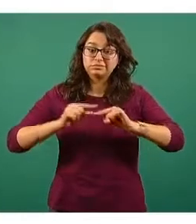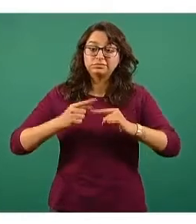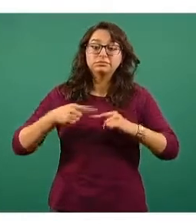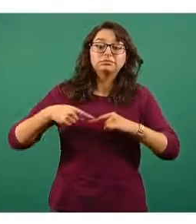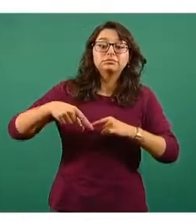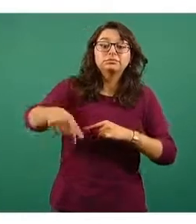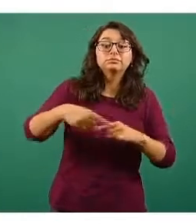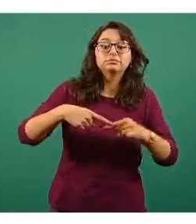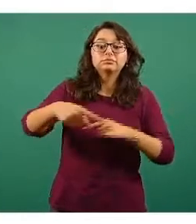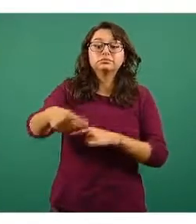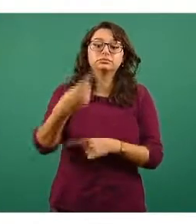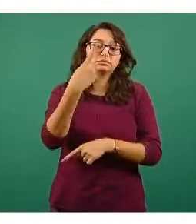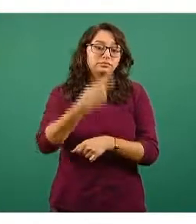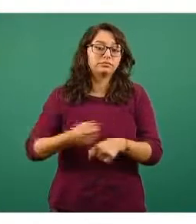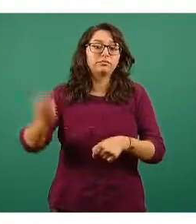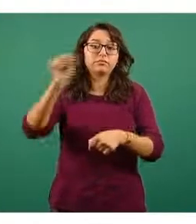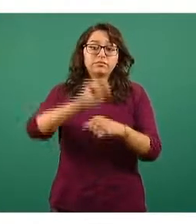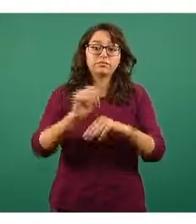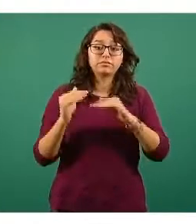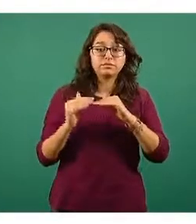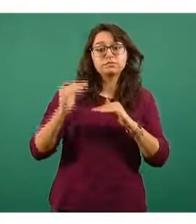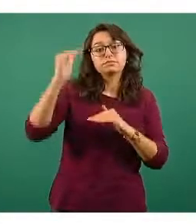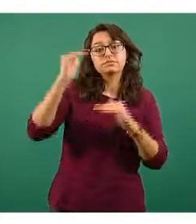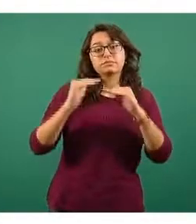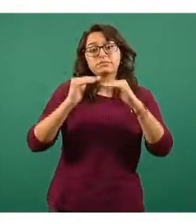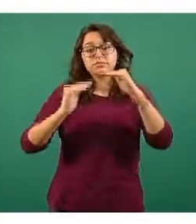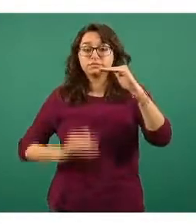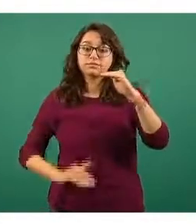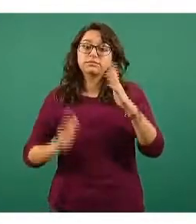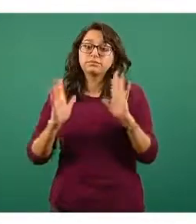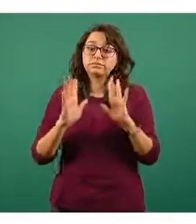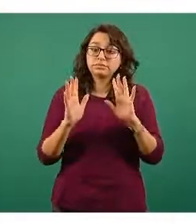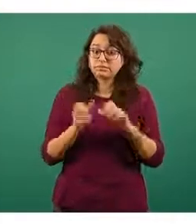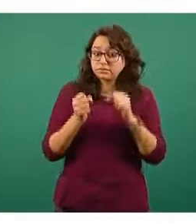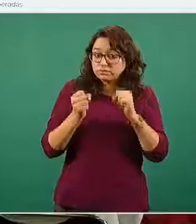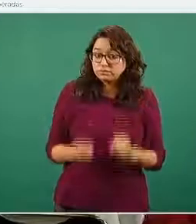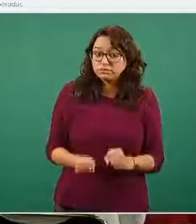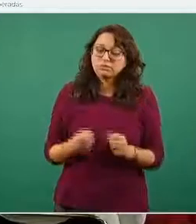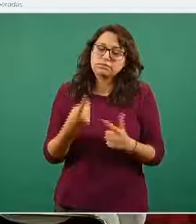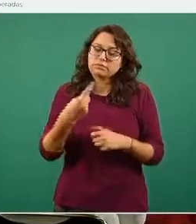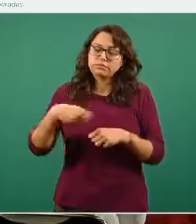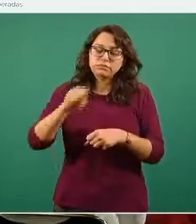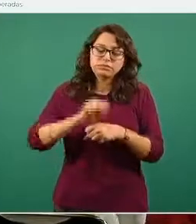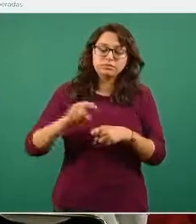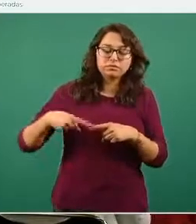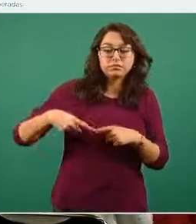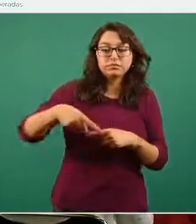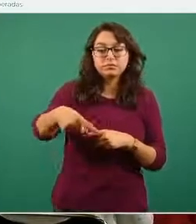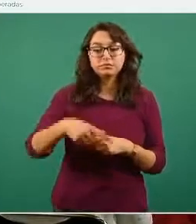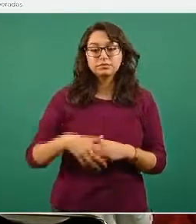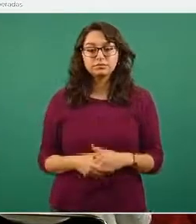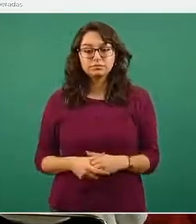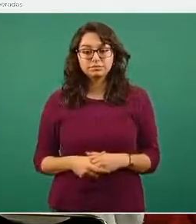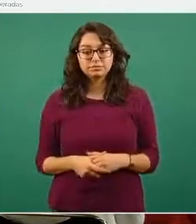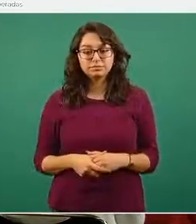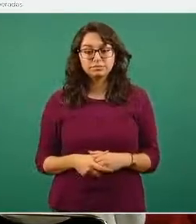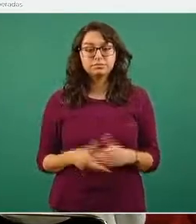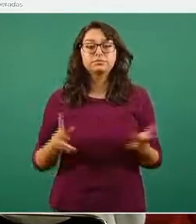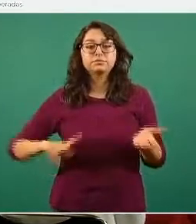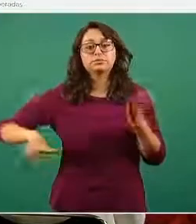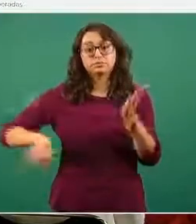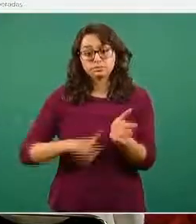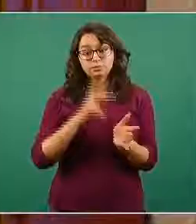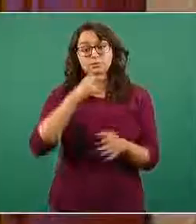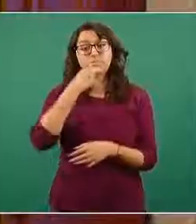o qué tanto empieza a aportar un comportamiento en relación a una meseta. De todas maneras, reiteramos,